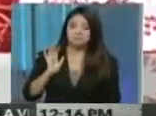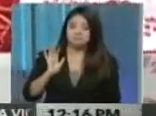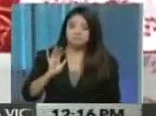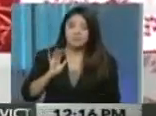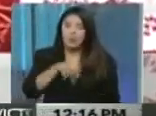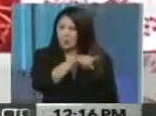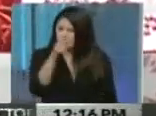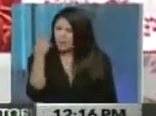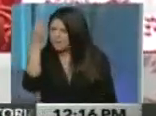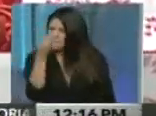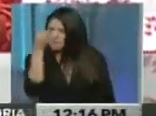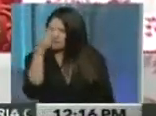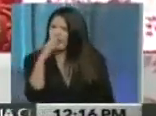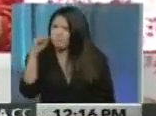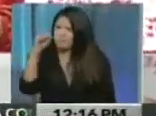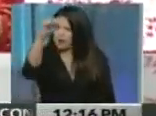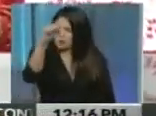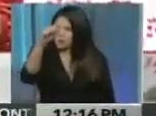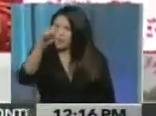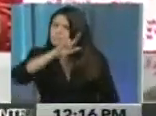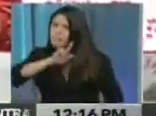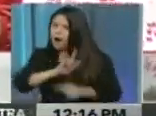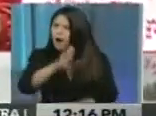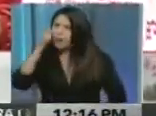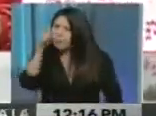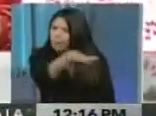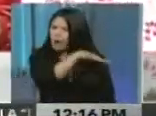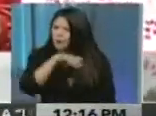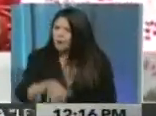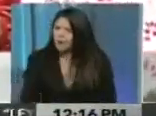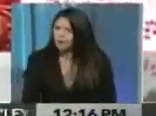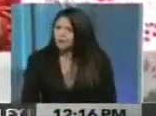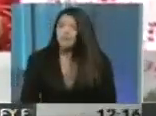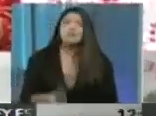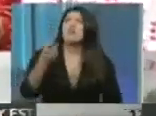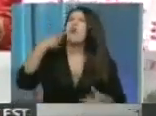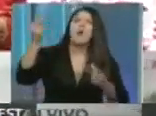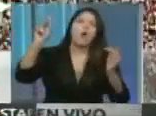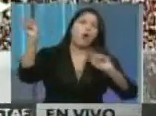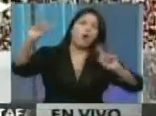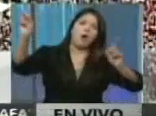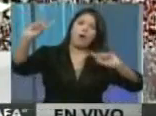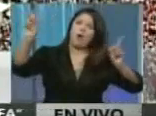¿Ustedes creen que el presidente Maduro va a traicionar al pueblo?